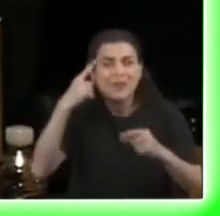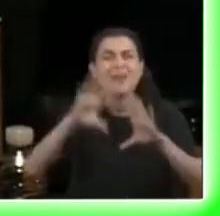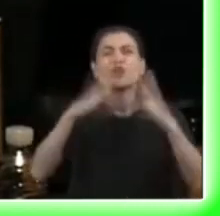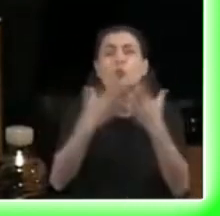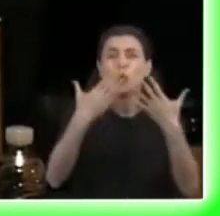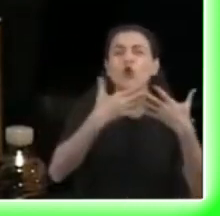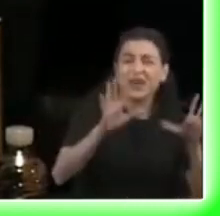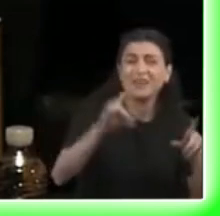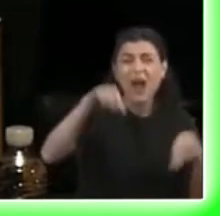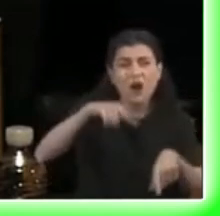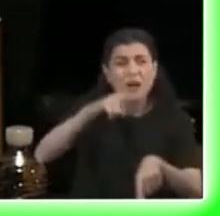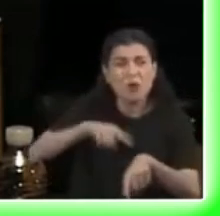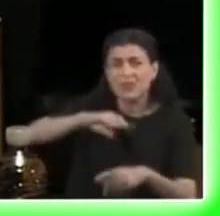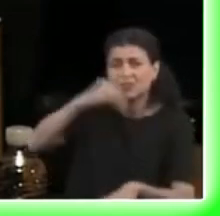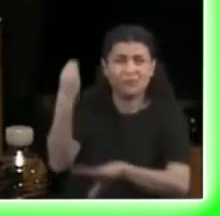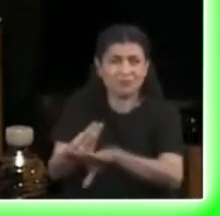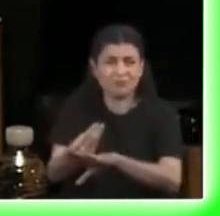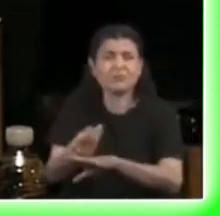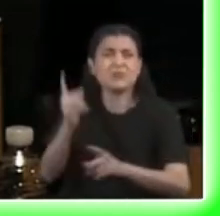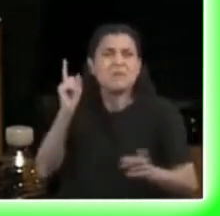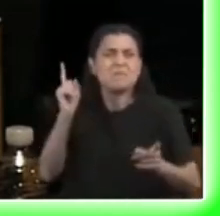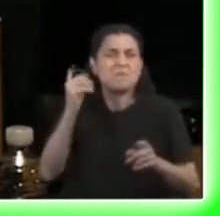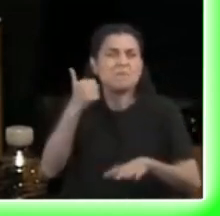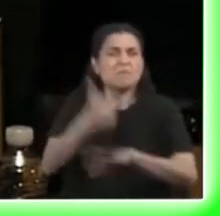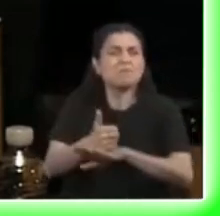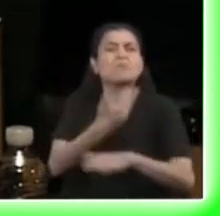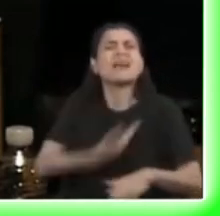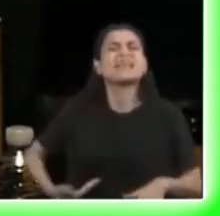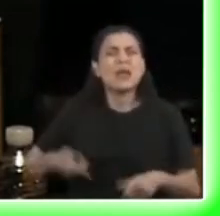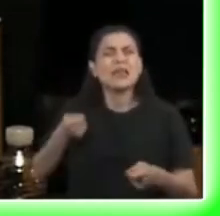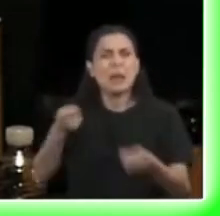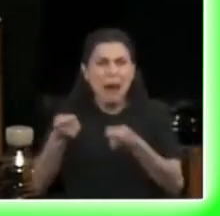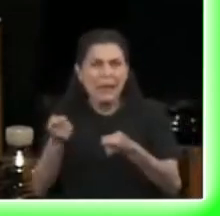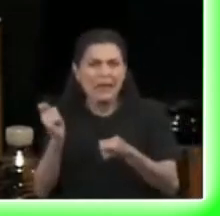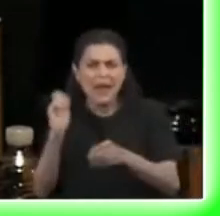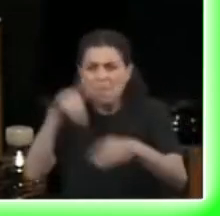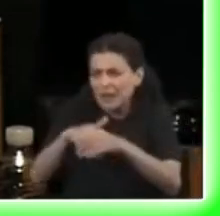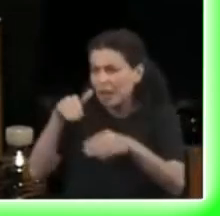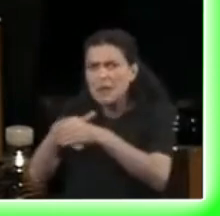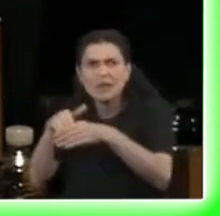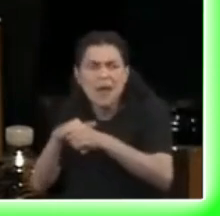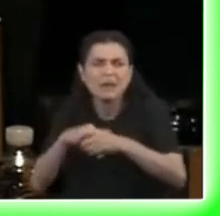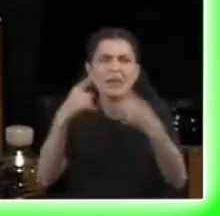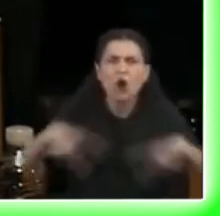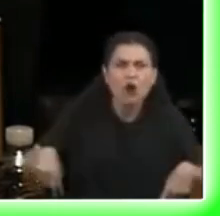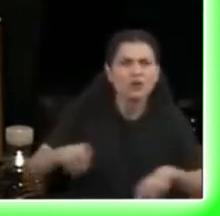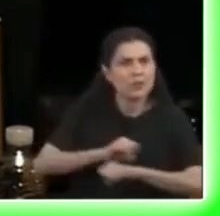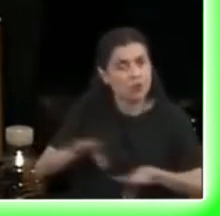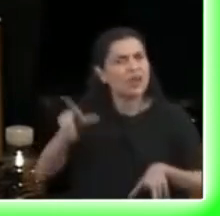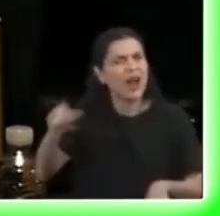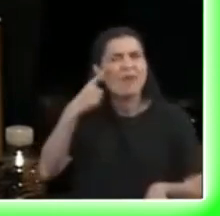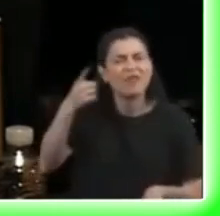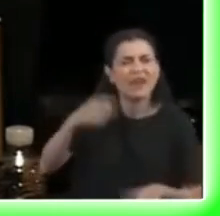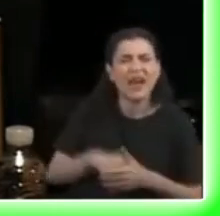recurrentes, donde la respuesta de los gobiernos es la opresión y la censura. Miremos a la dictadura asesina